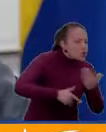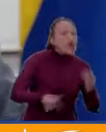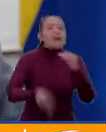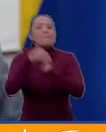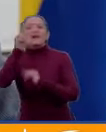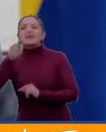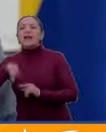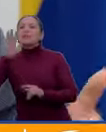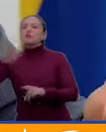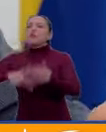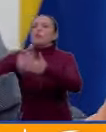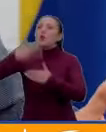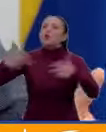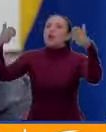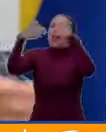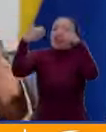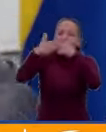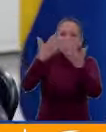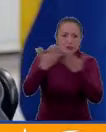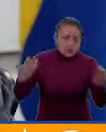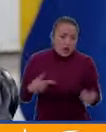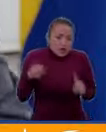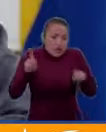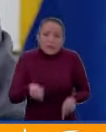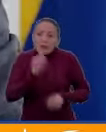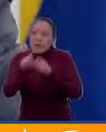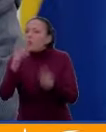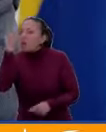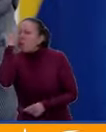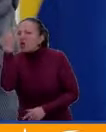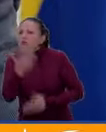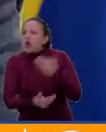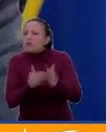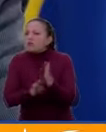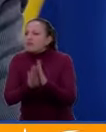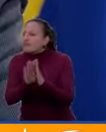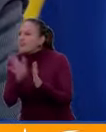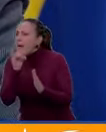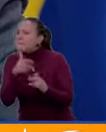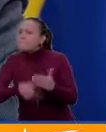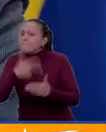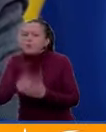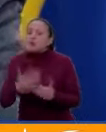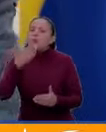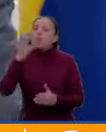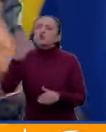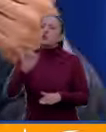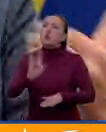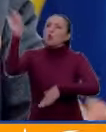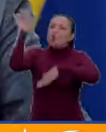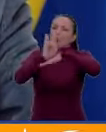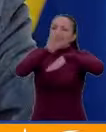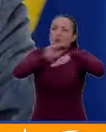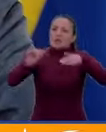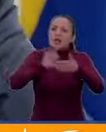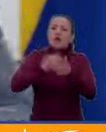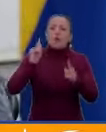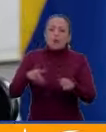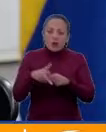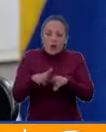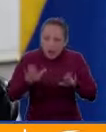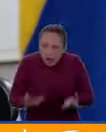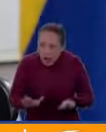energéticos Y entonces también averiguamos por qué no avanzan los proyectos de energía solar porque están trancados en la